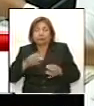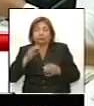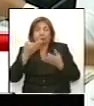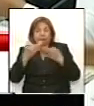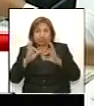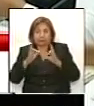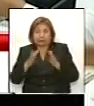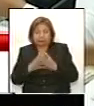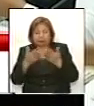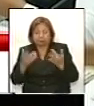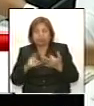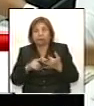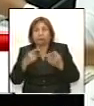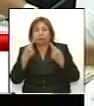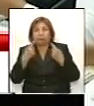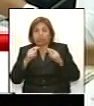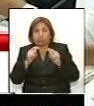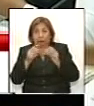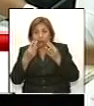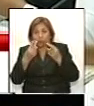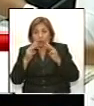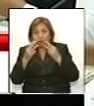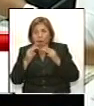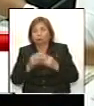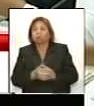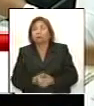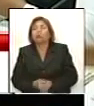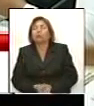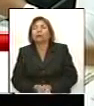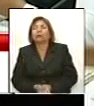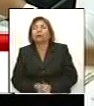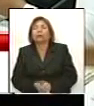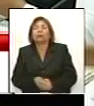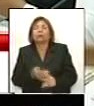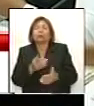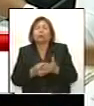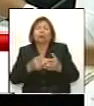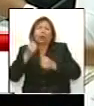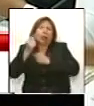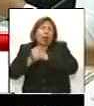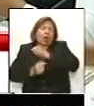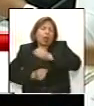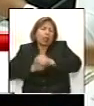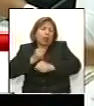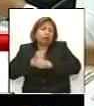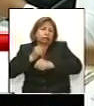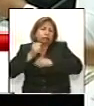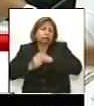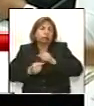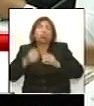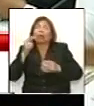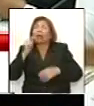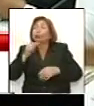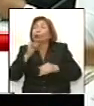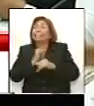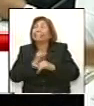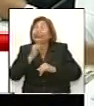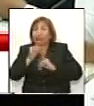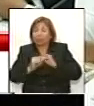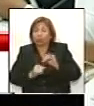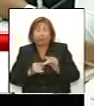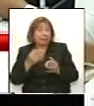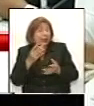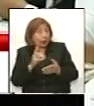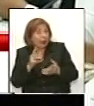Facebook, apertura de Twitter, que son los casos que nosotros hemos seguido y que son los que demoran años porque requieren una respuesta internacional. Pero en los casos de